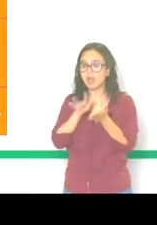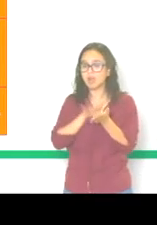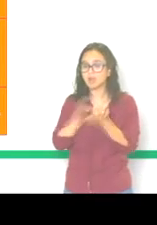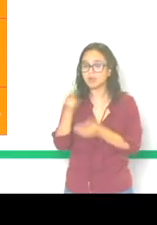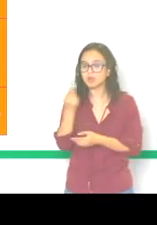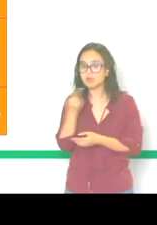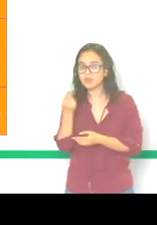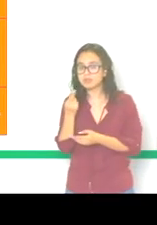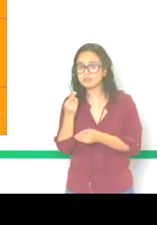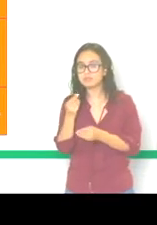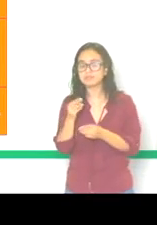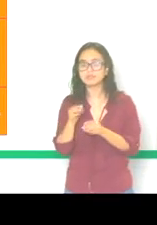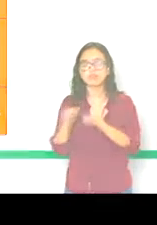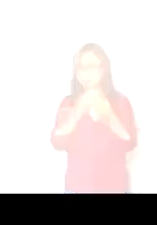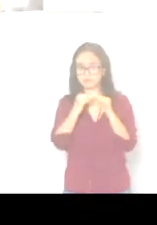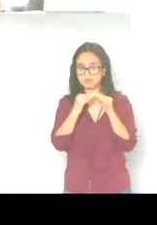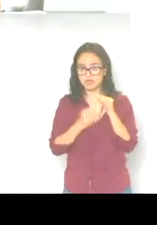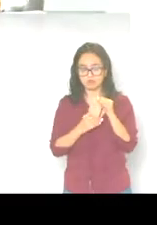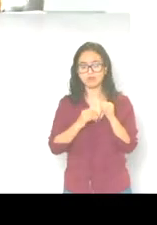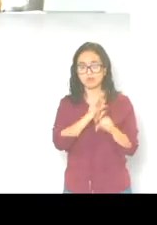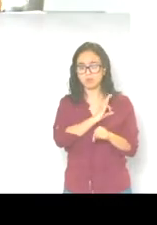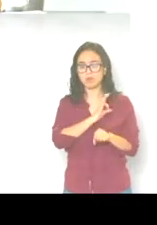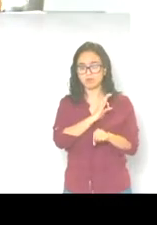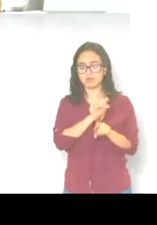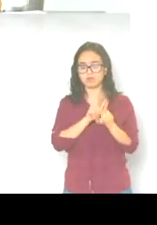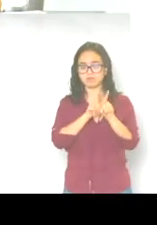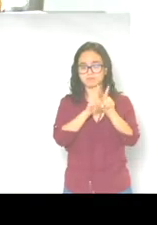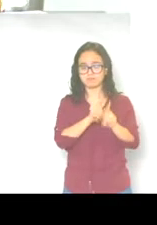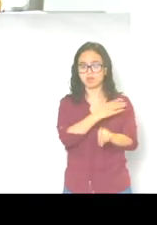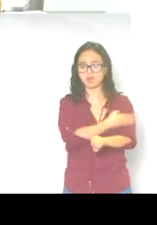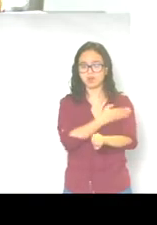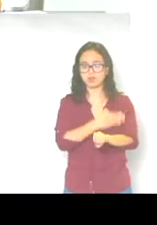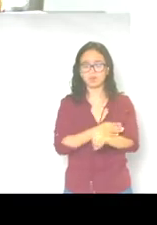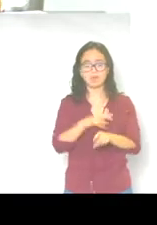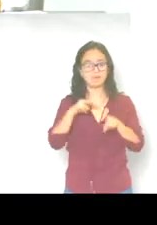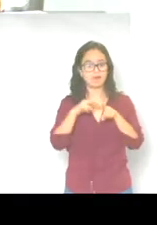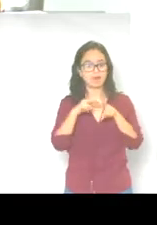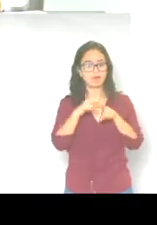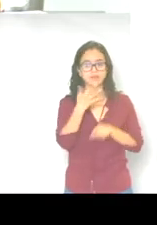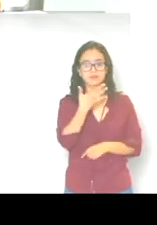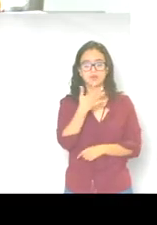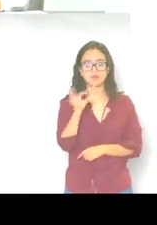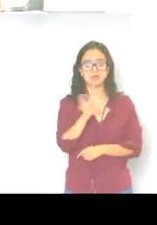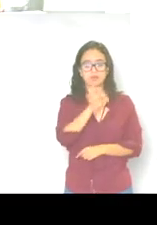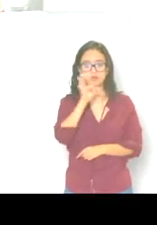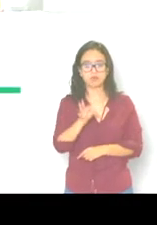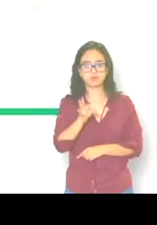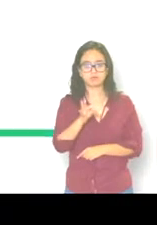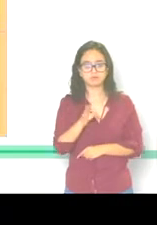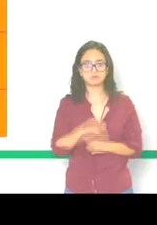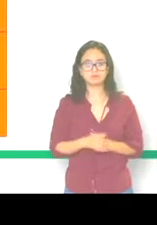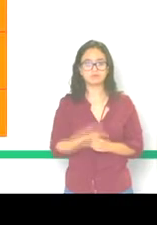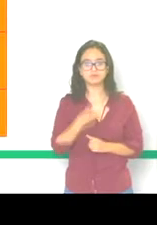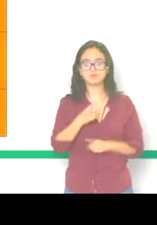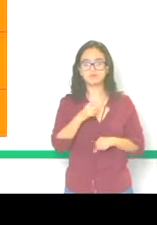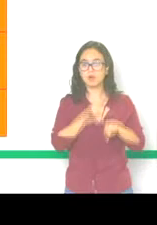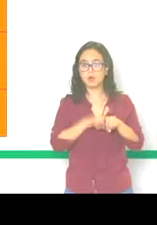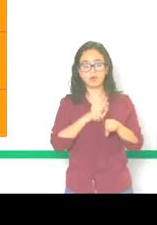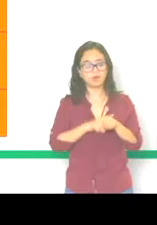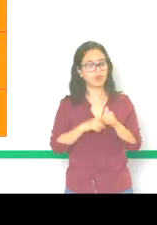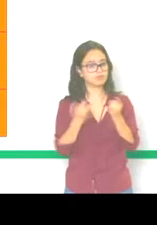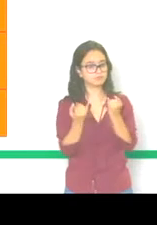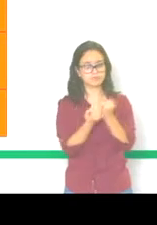sean menores de 12 años. Parques disminuye al 50%. Sí, con horarios restringidos, en este